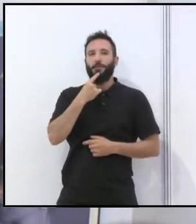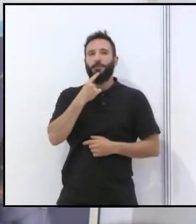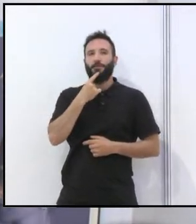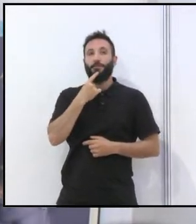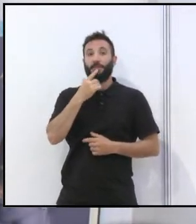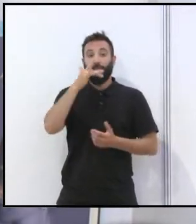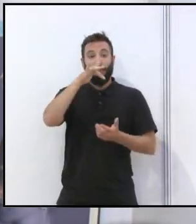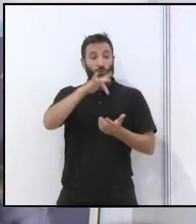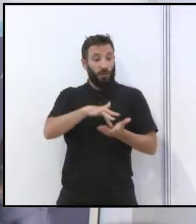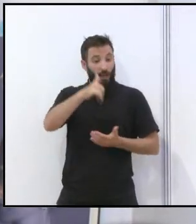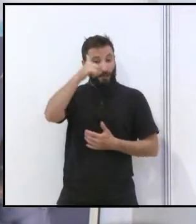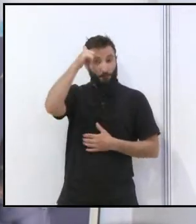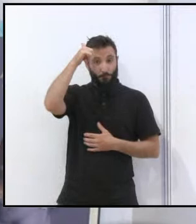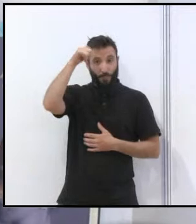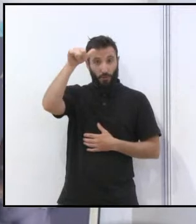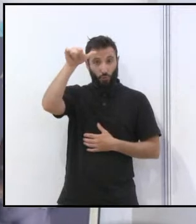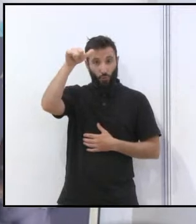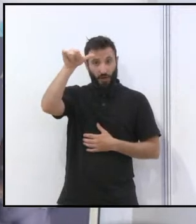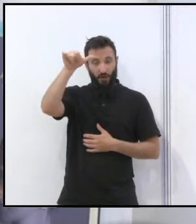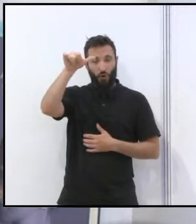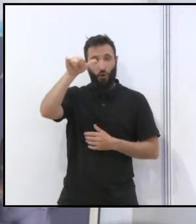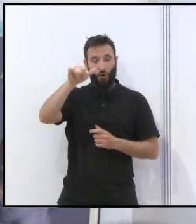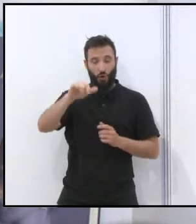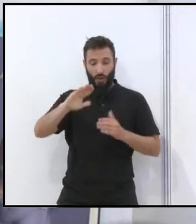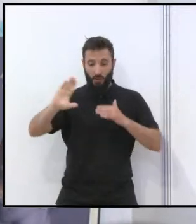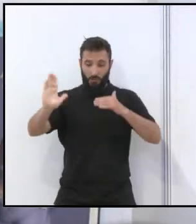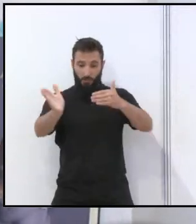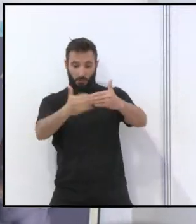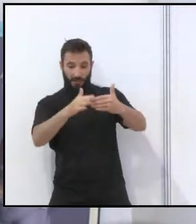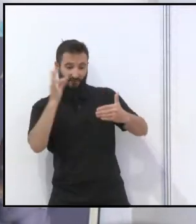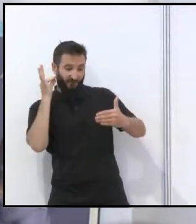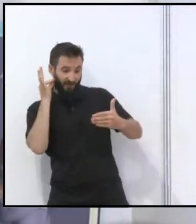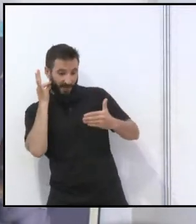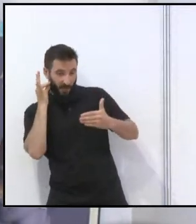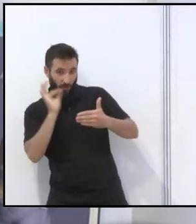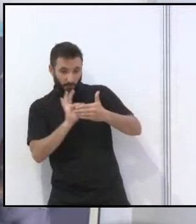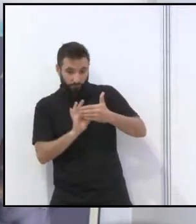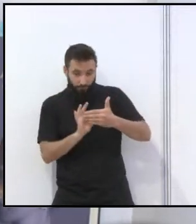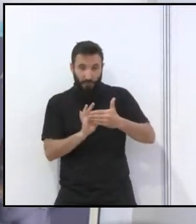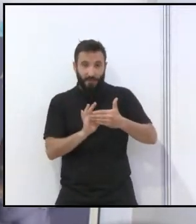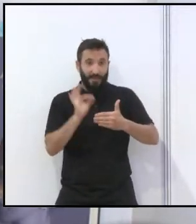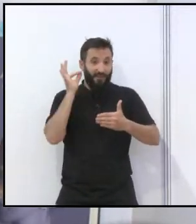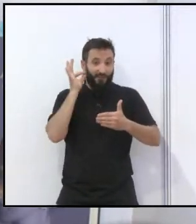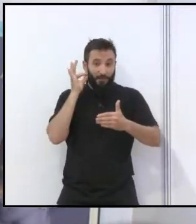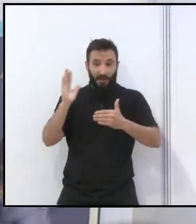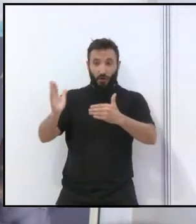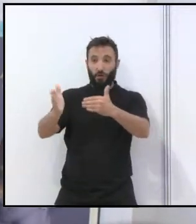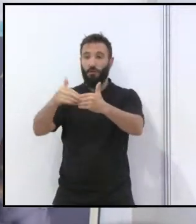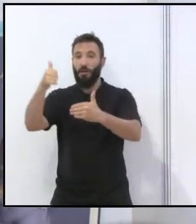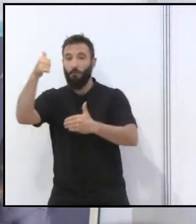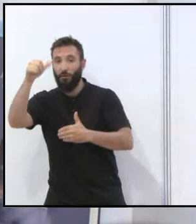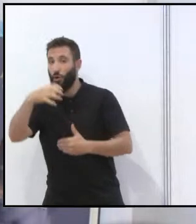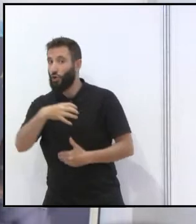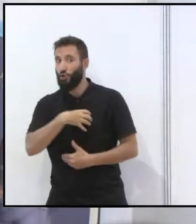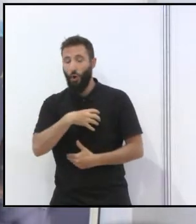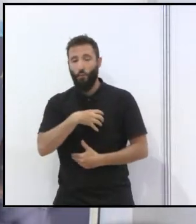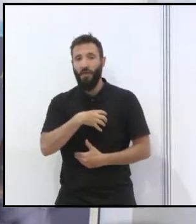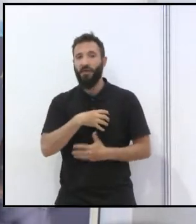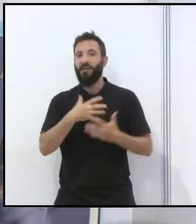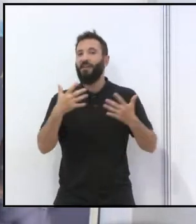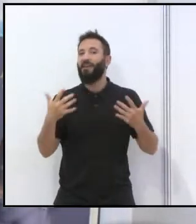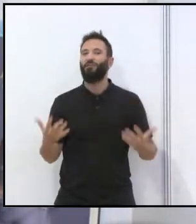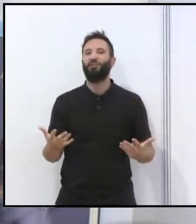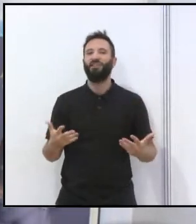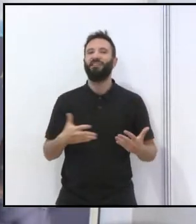lo masculino encierra lo femenino, pero lo femenino no puede encerrar lo masculino, entonces